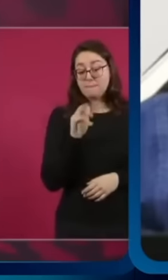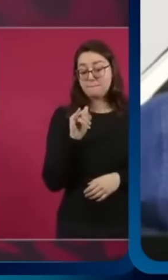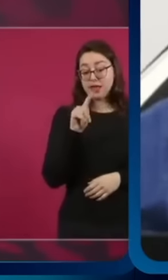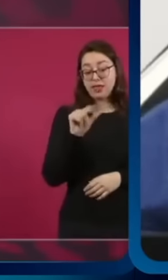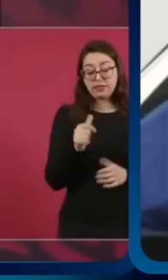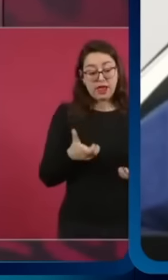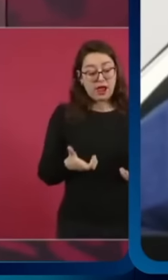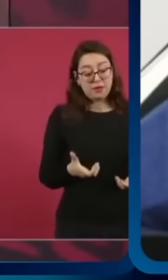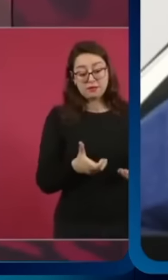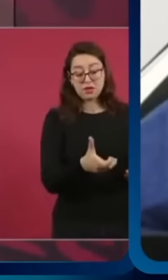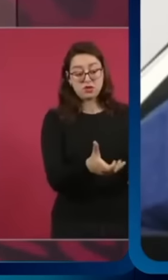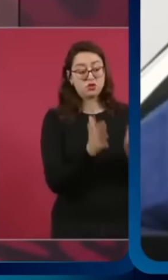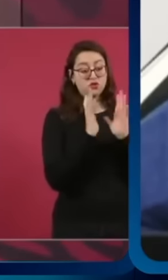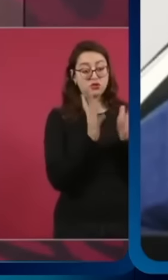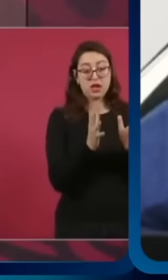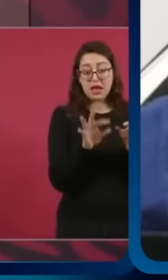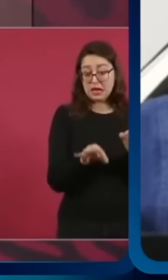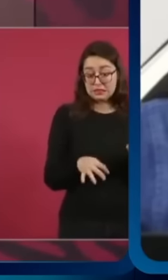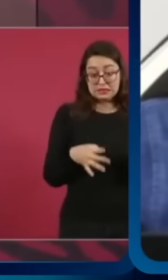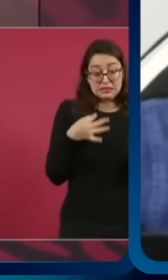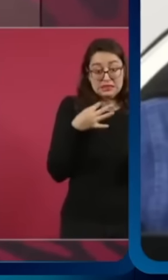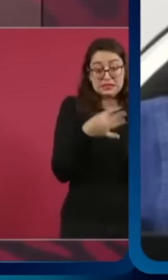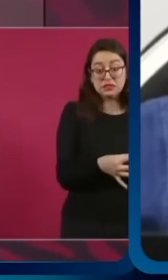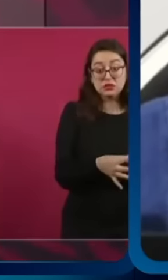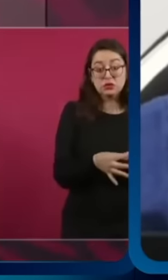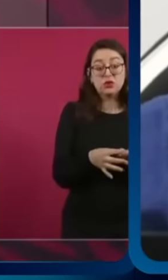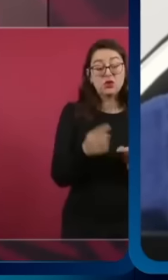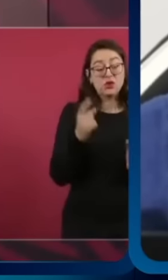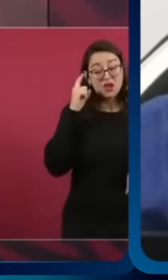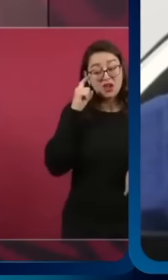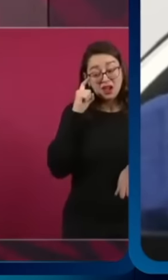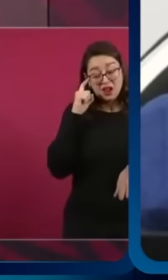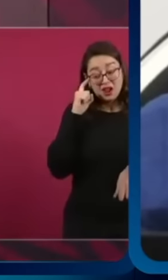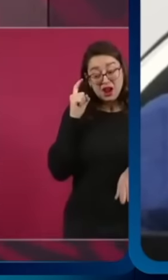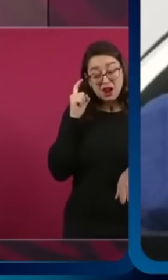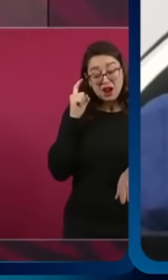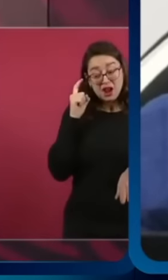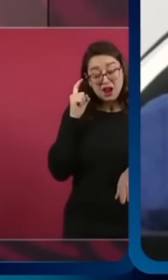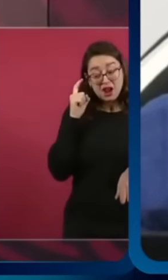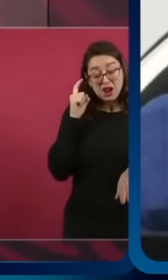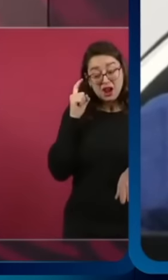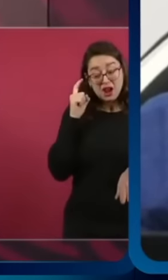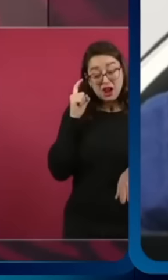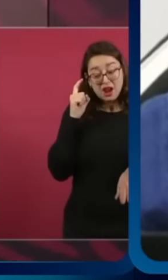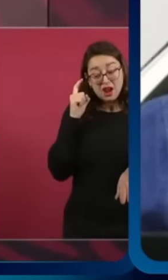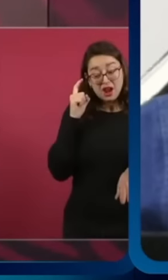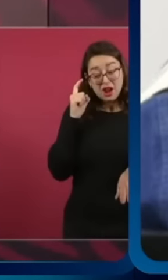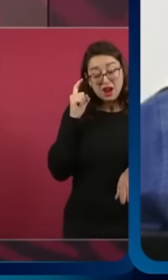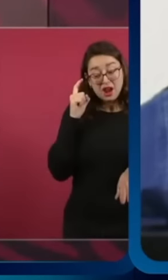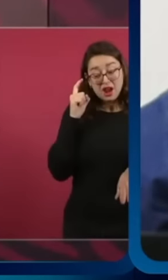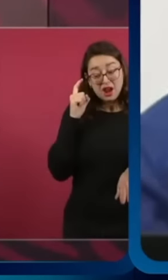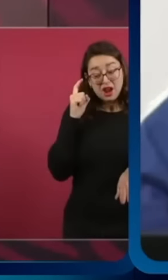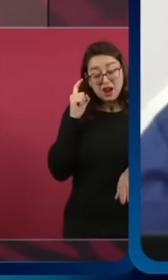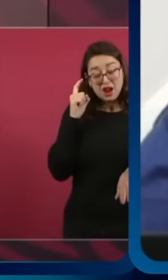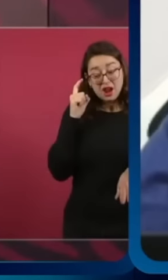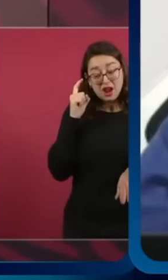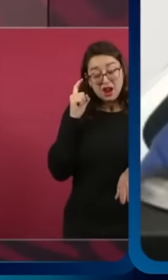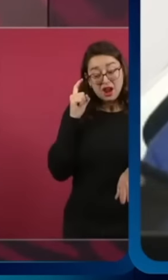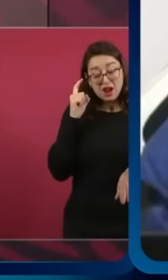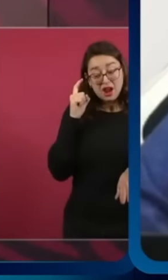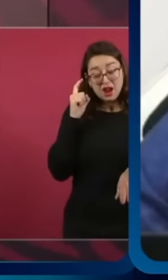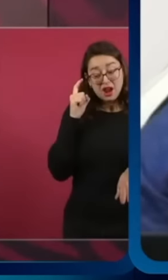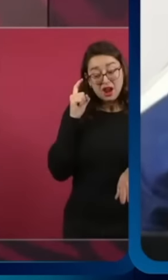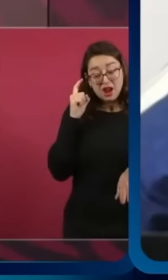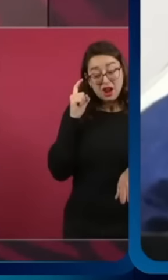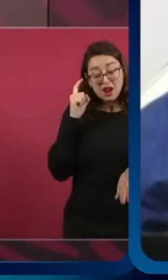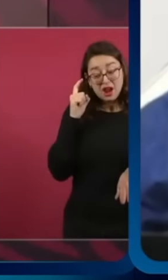que la Secretaría está trabajando lo de la aduana. Pues bueno, ahí está, el presidente lo confirma,